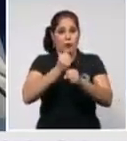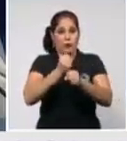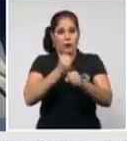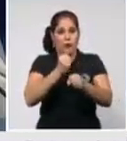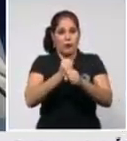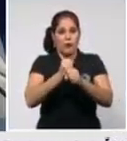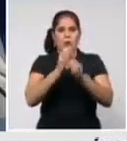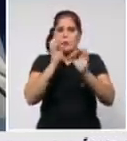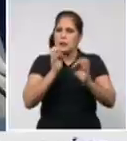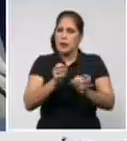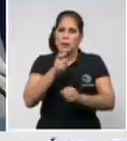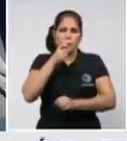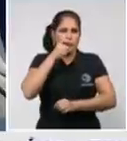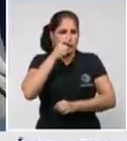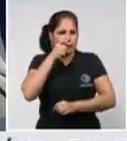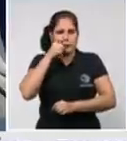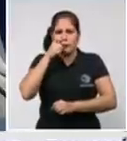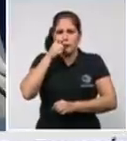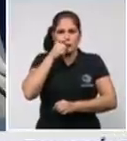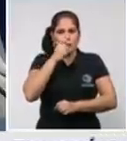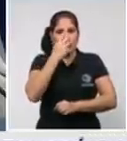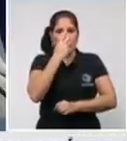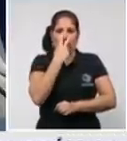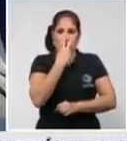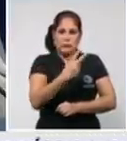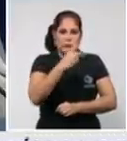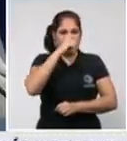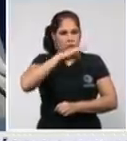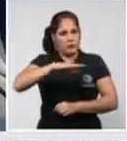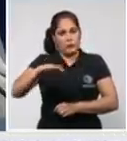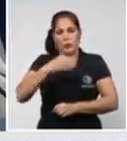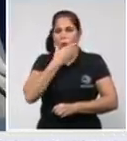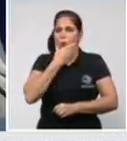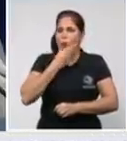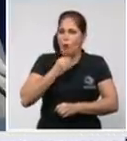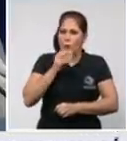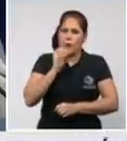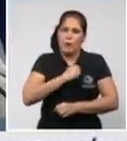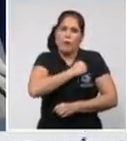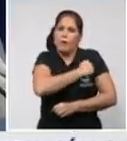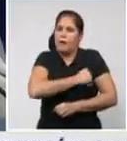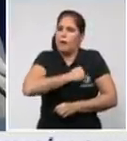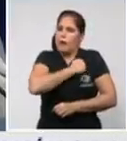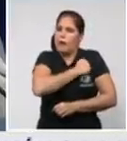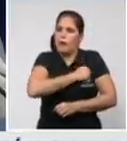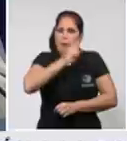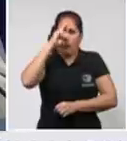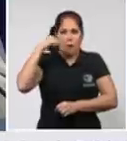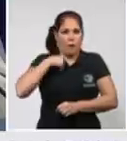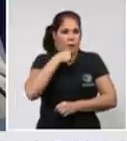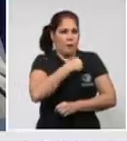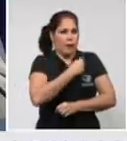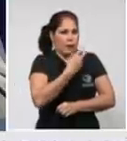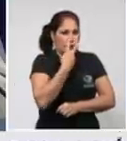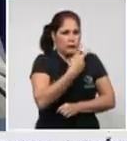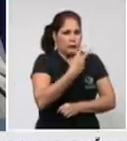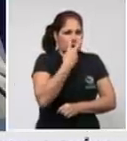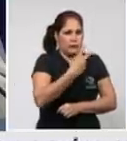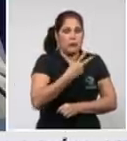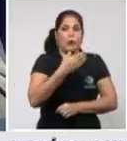con que atienden a nuestros niños, a nuestros jóvenes, el amor con que lo hacen. Y creo